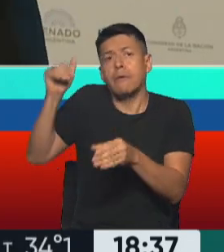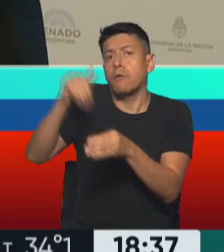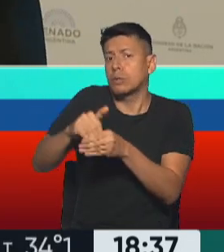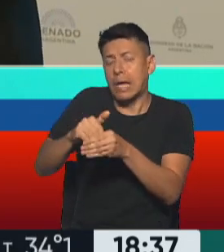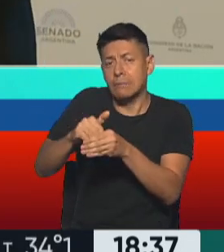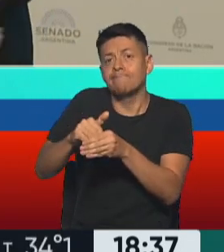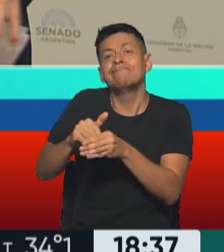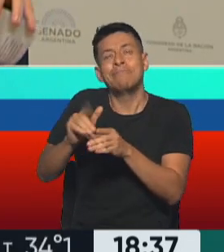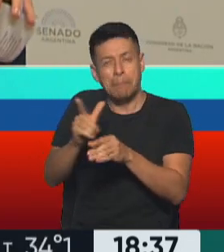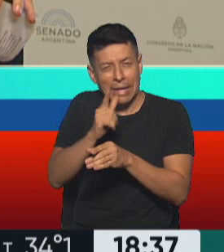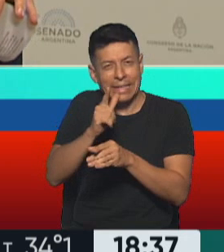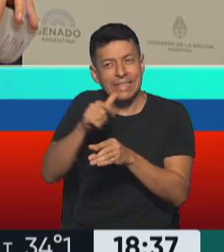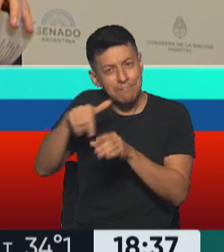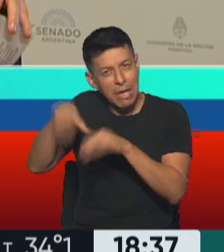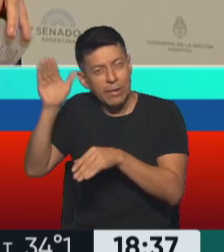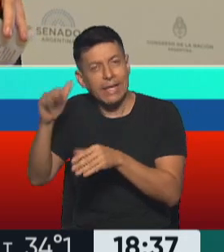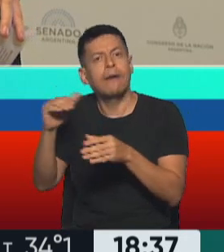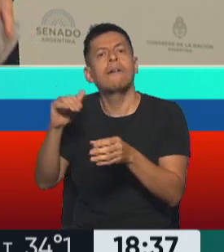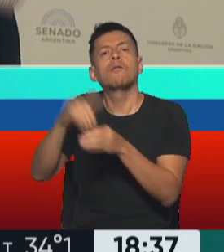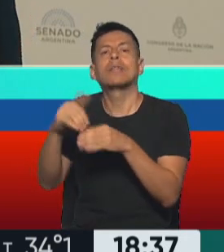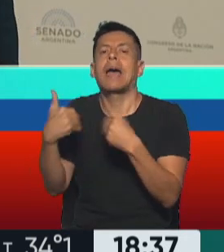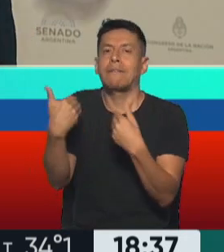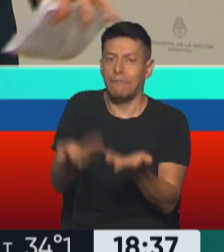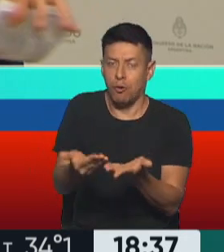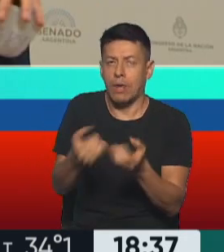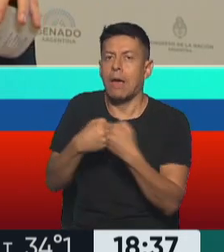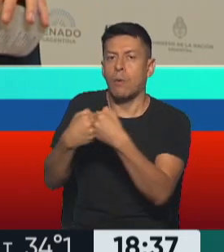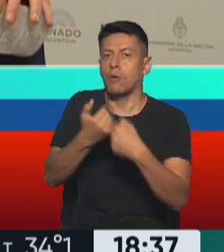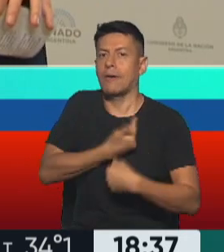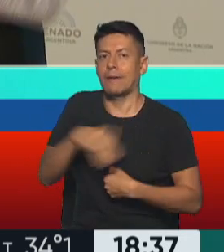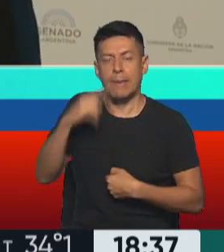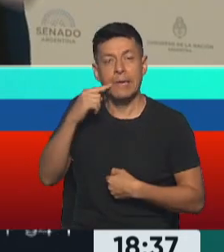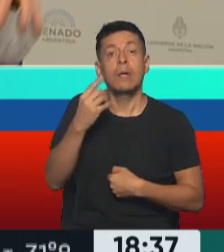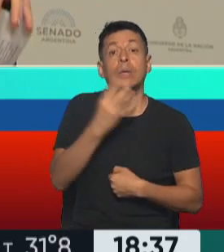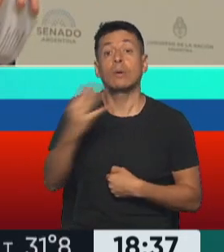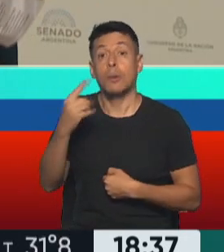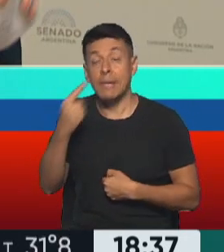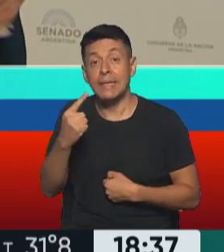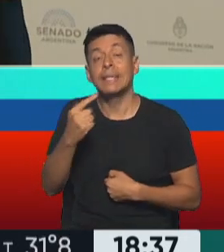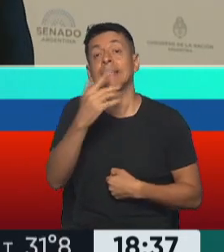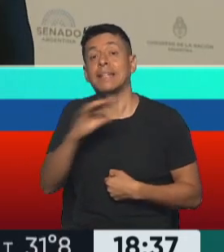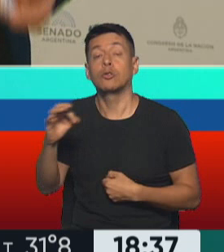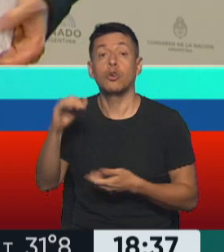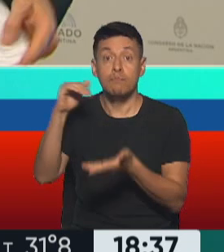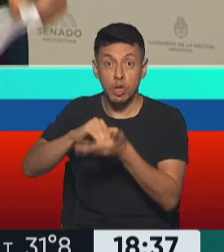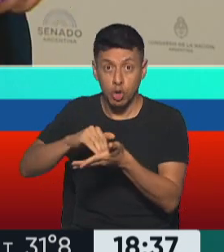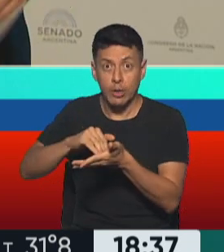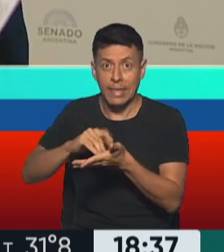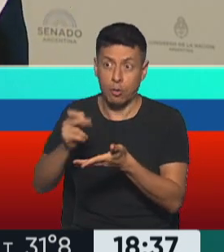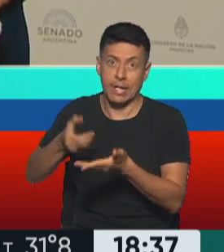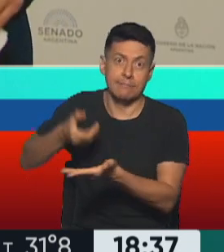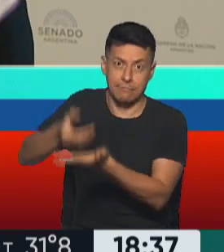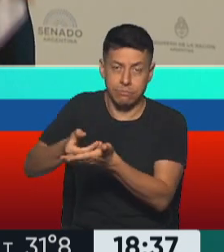a favor del proyecto de acuerdo con el Fondo Monetario Internacional, el refinanciamiento por 44.500 millones enviado por el